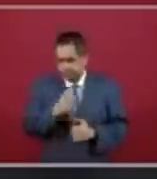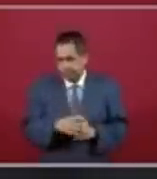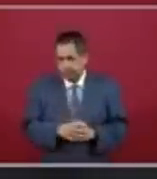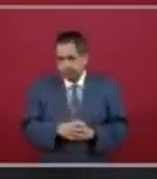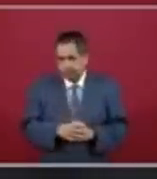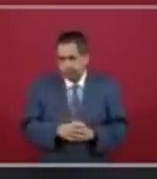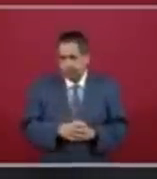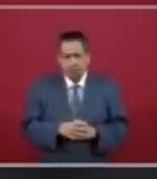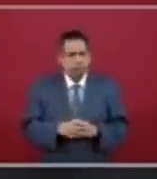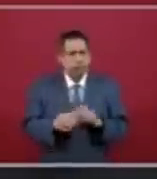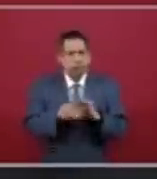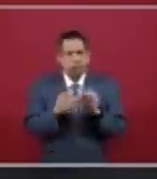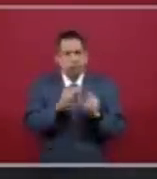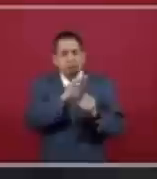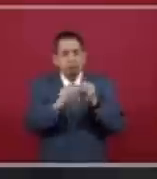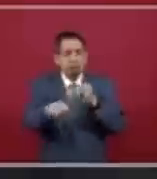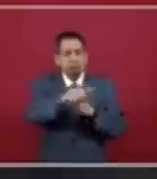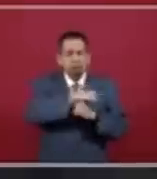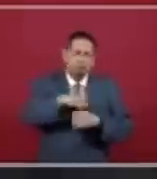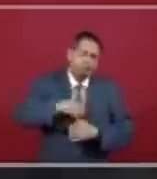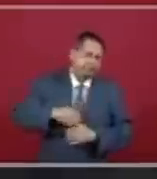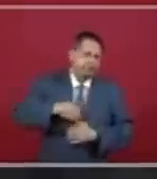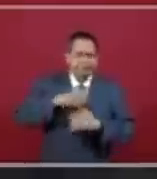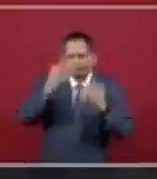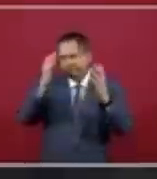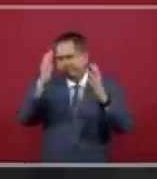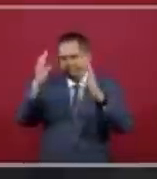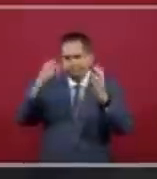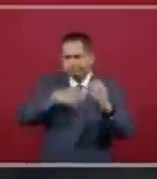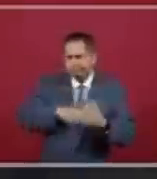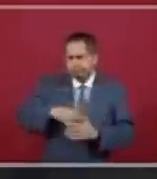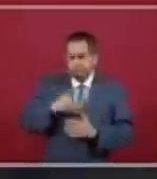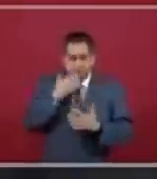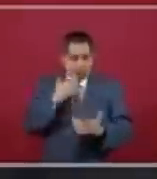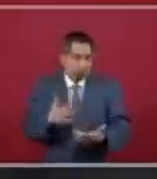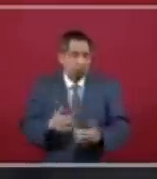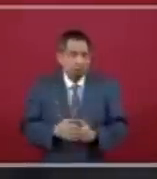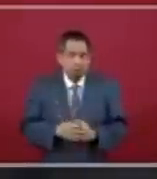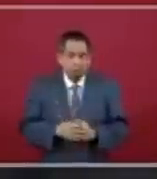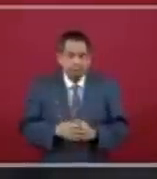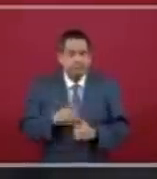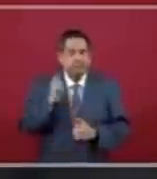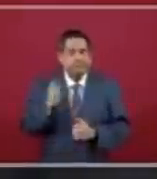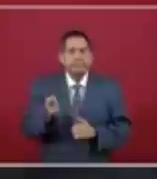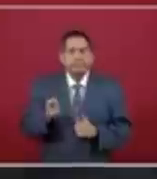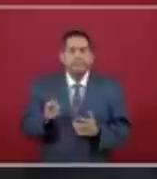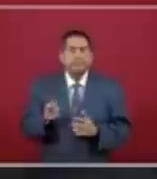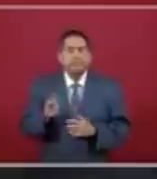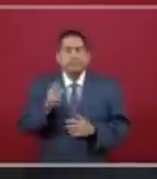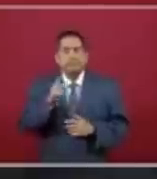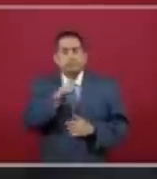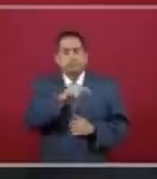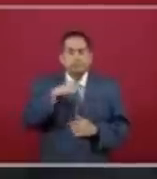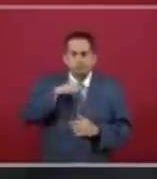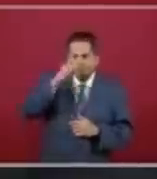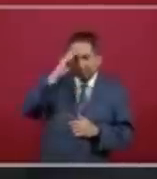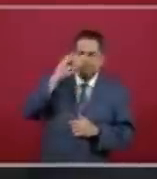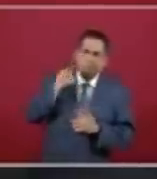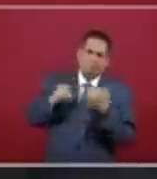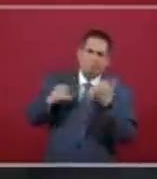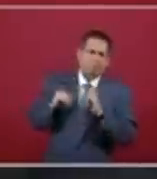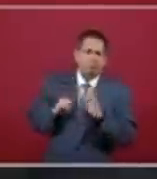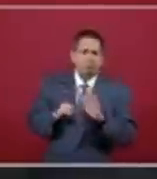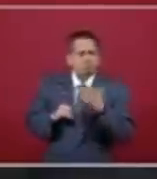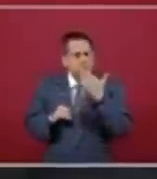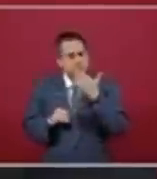final hubo aplausos, es decir, no fue mal vista la decisión.